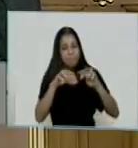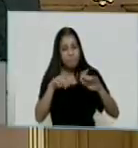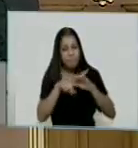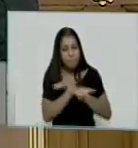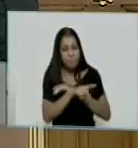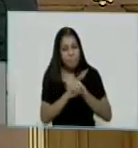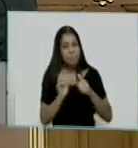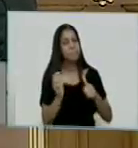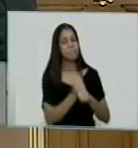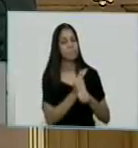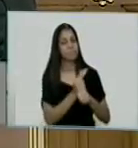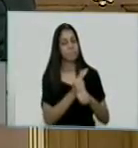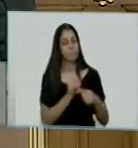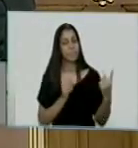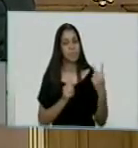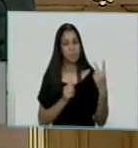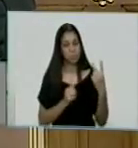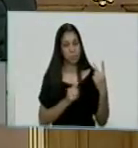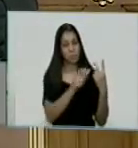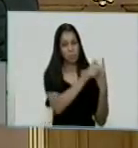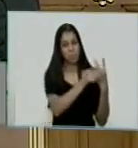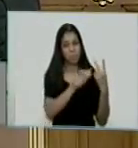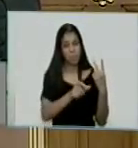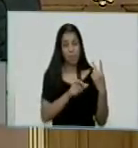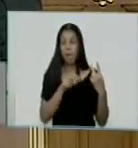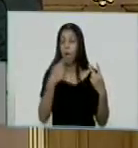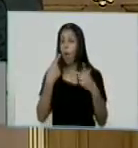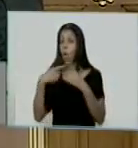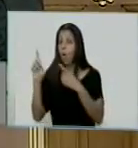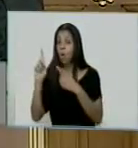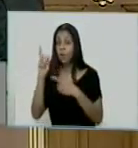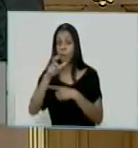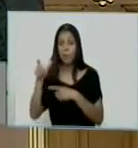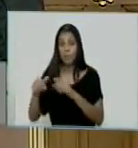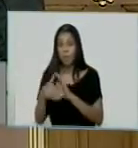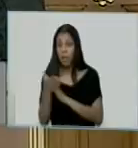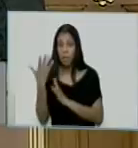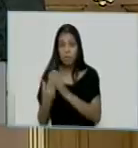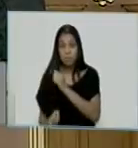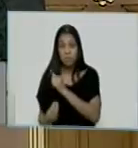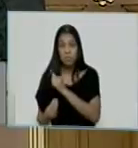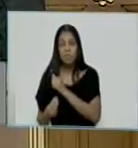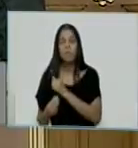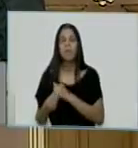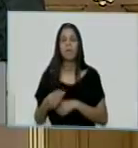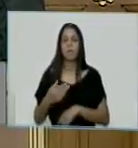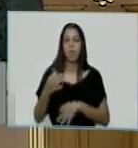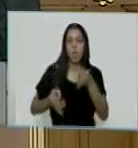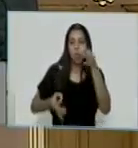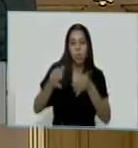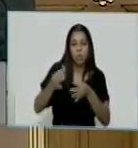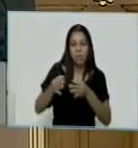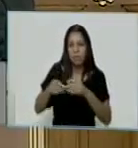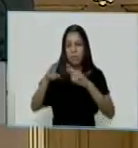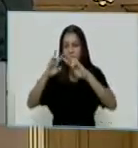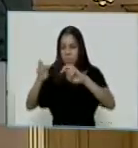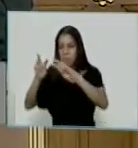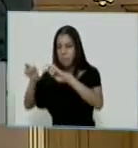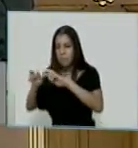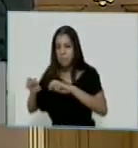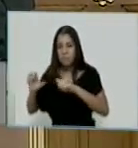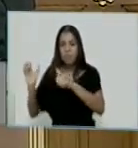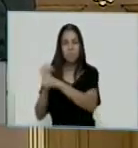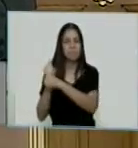señalados, pero la investigación sigue. Todo aquel que esté involucrado, la justicia llegará. Viene la justicia y viene